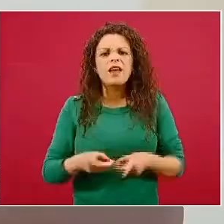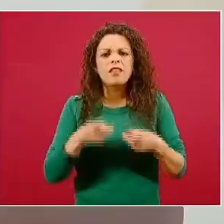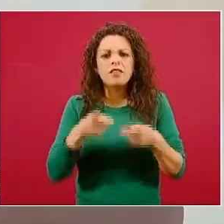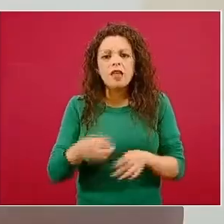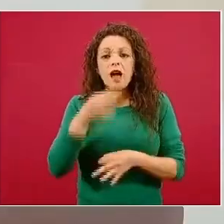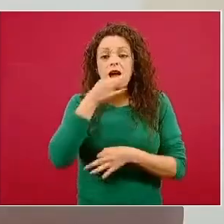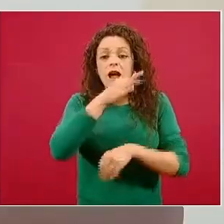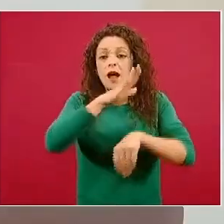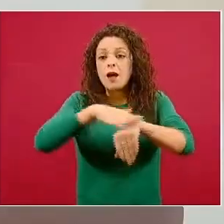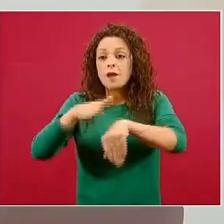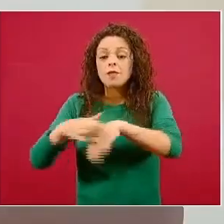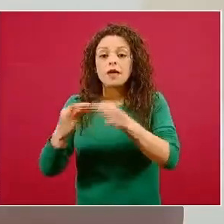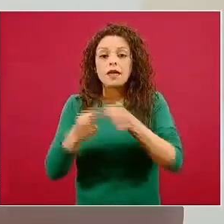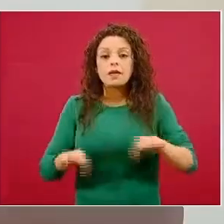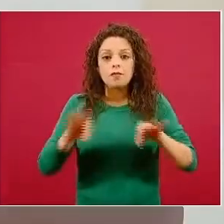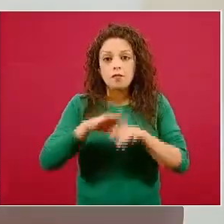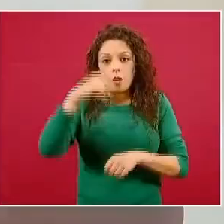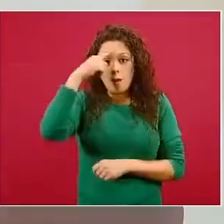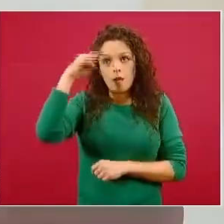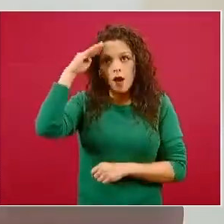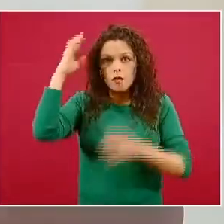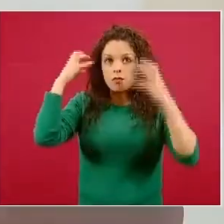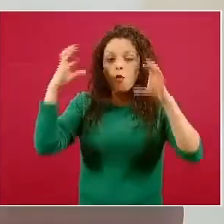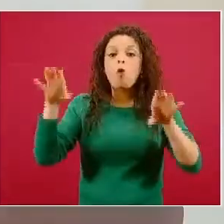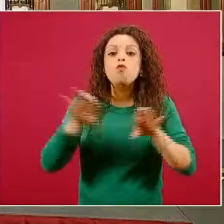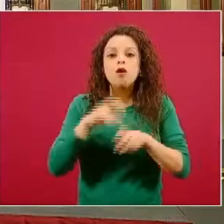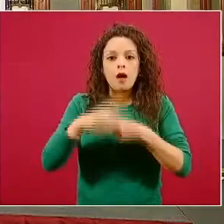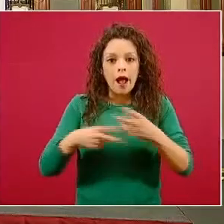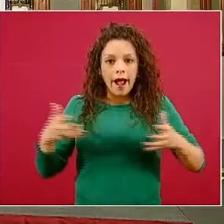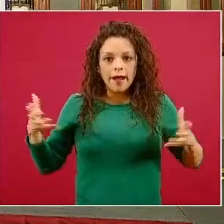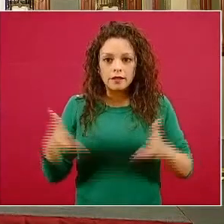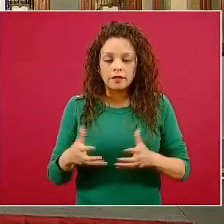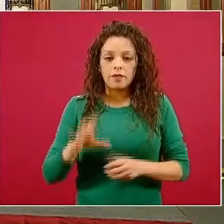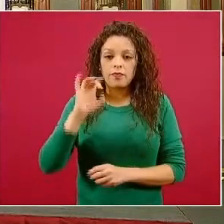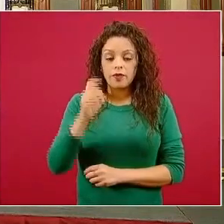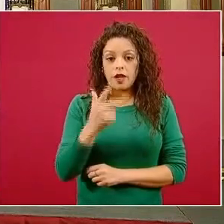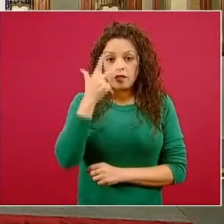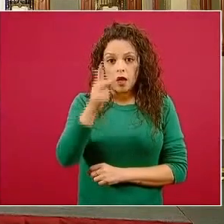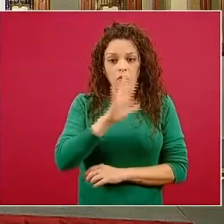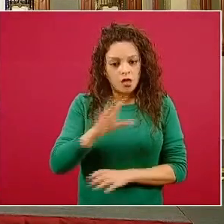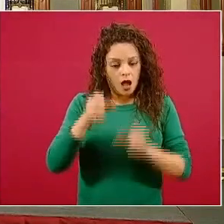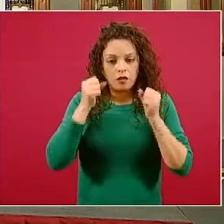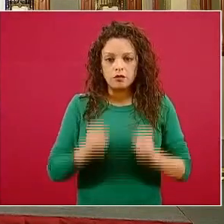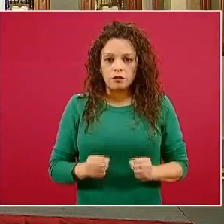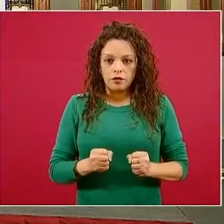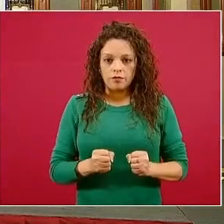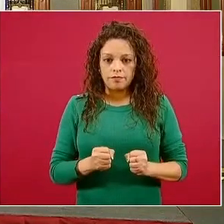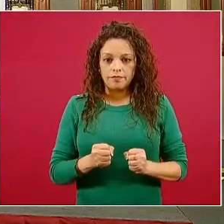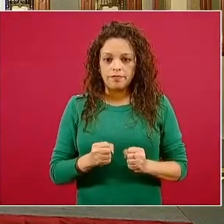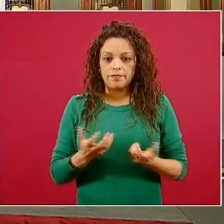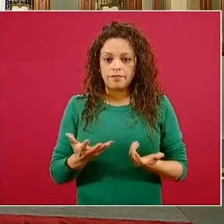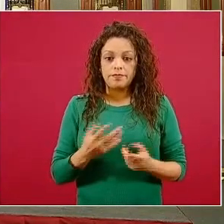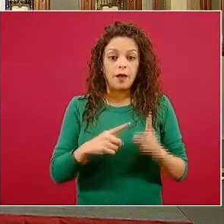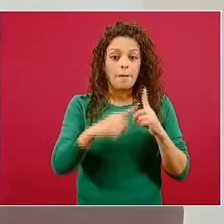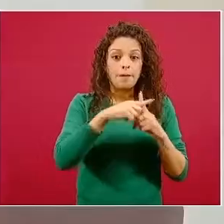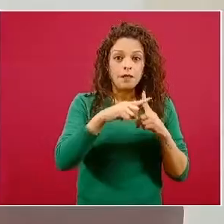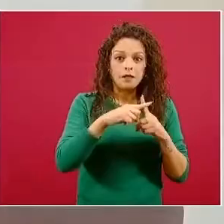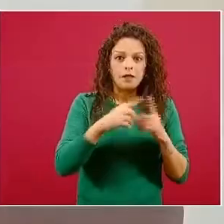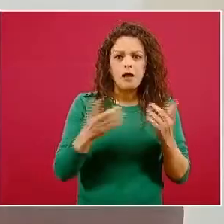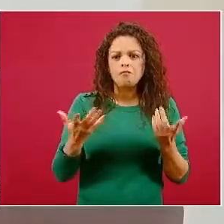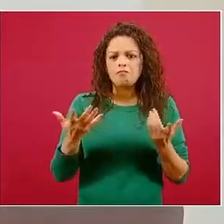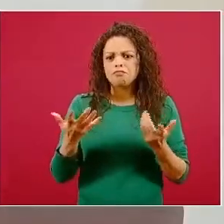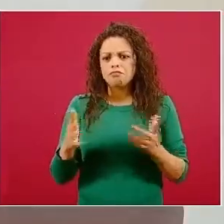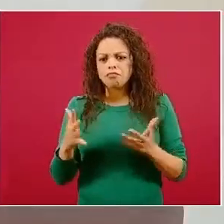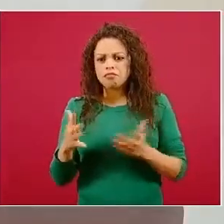mensajes importantes para actuar. 38% de casos confirmados. un índice de positividad similar a lo que se